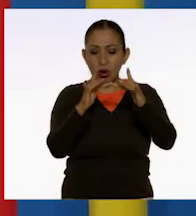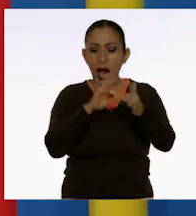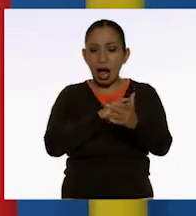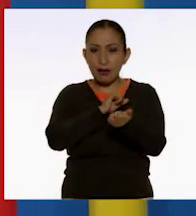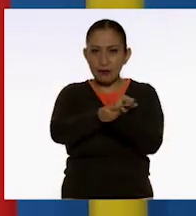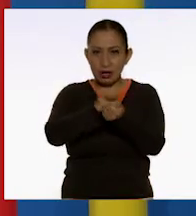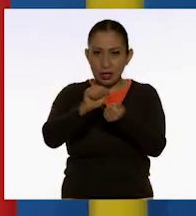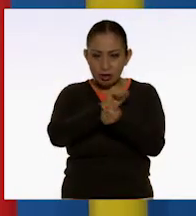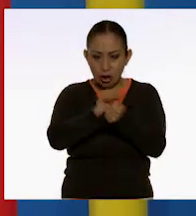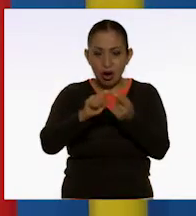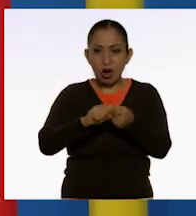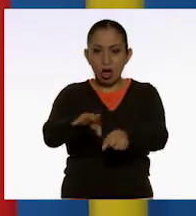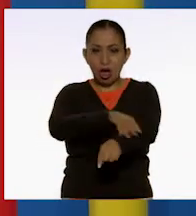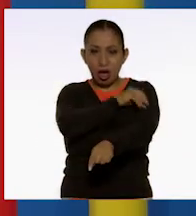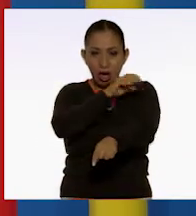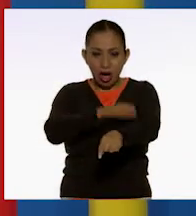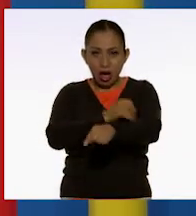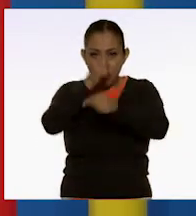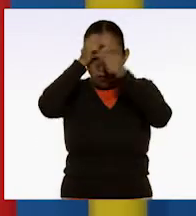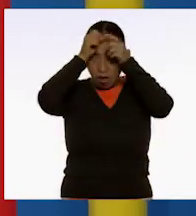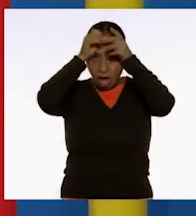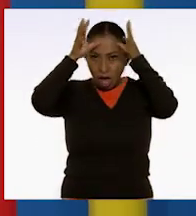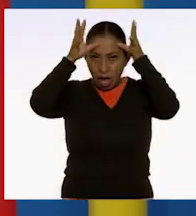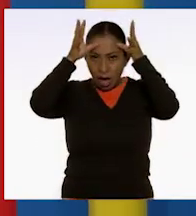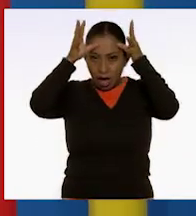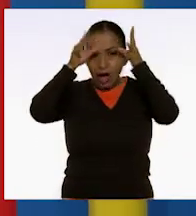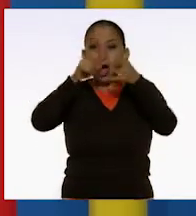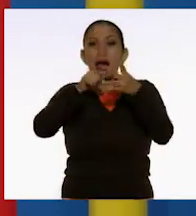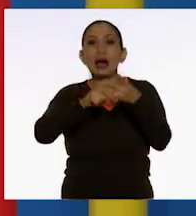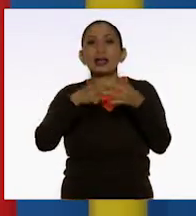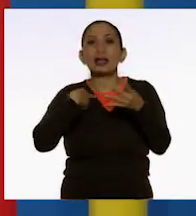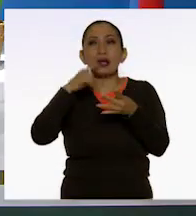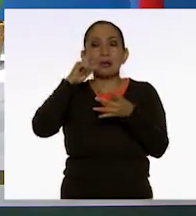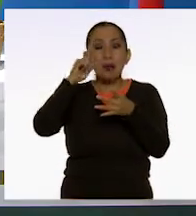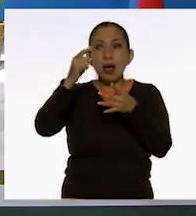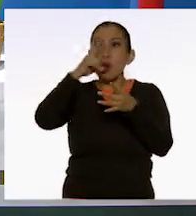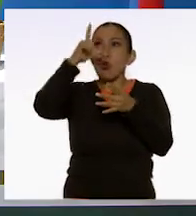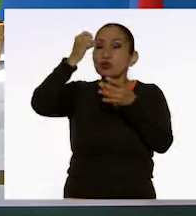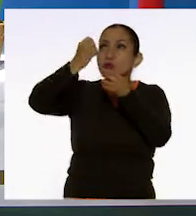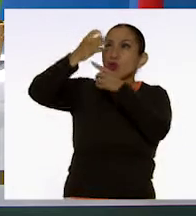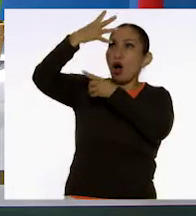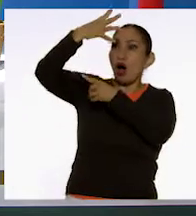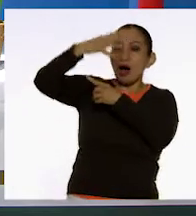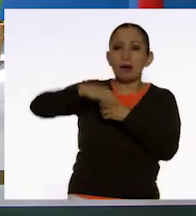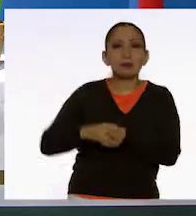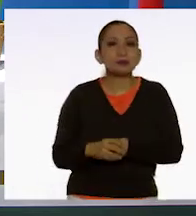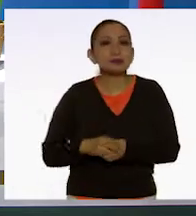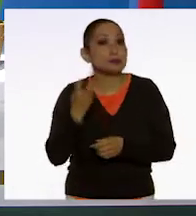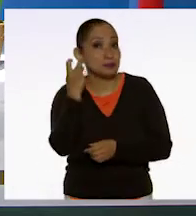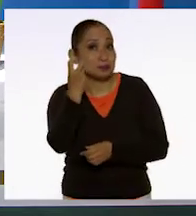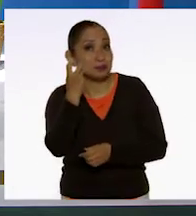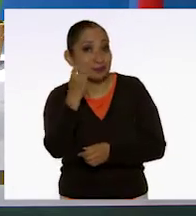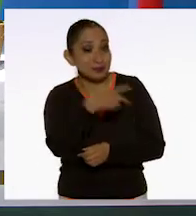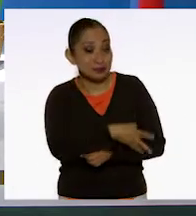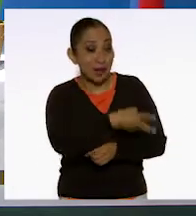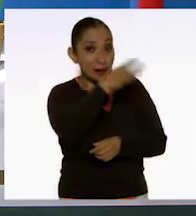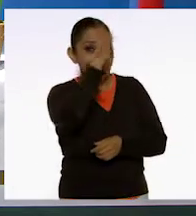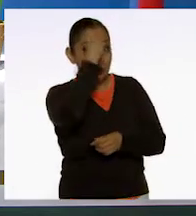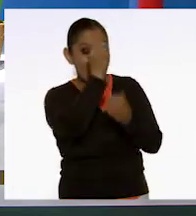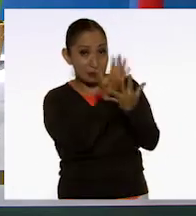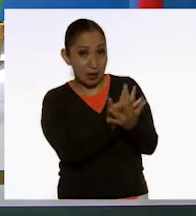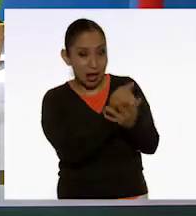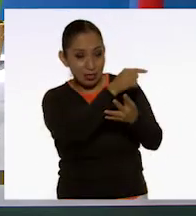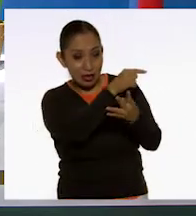fricción, electricidad estática y efectos luminosos. Sí. Debido a eso, los aprendizajes esperados